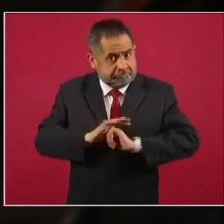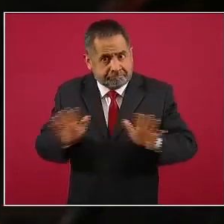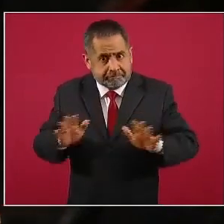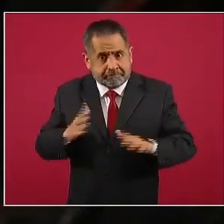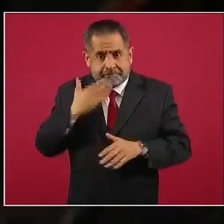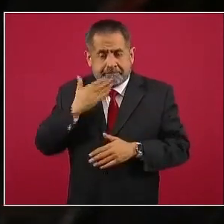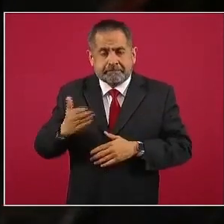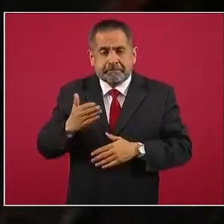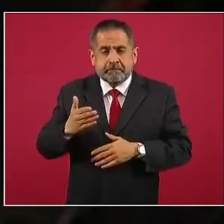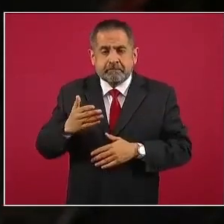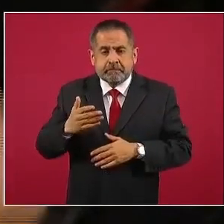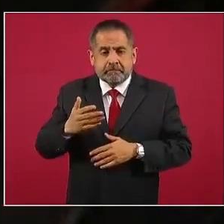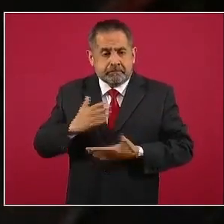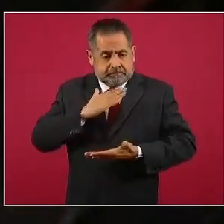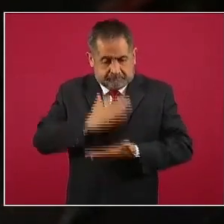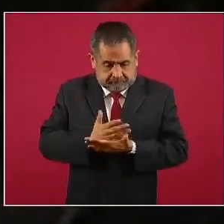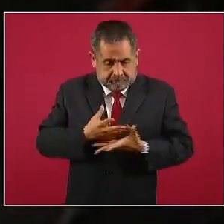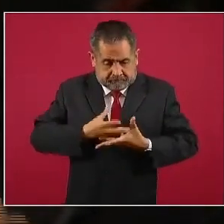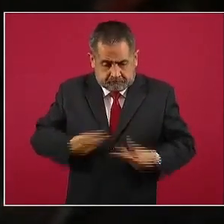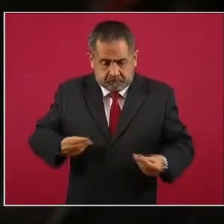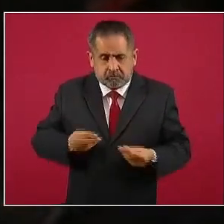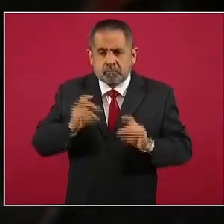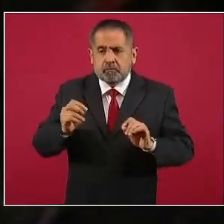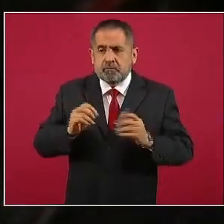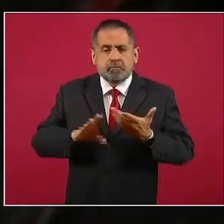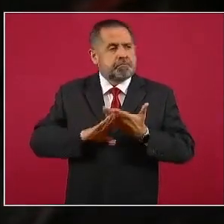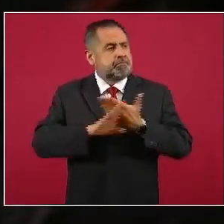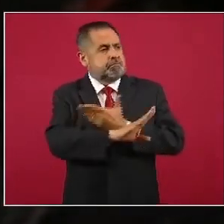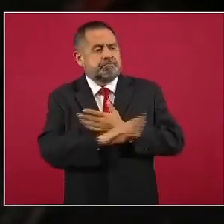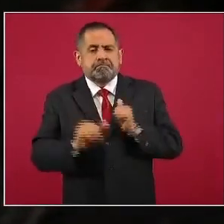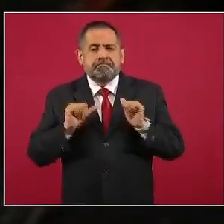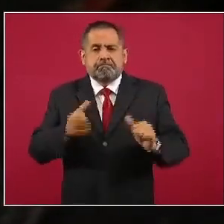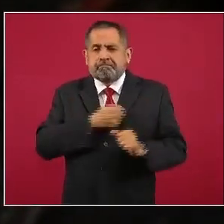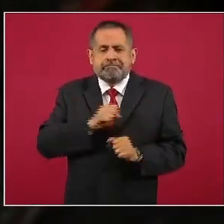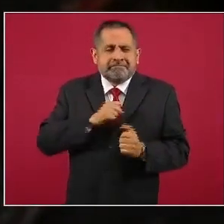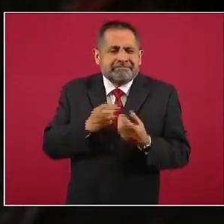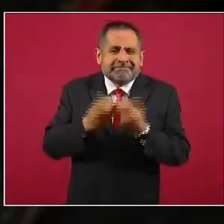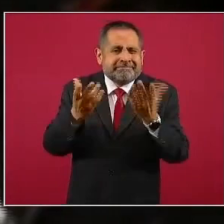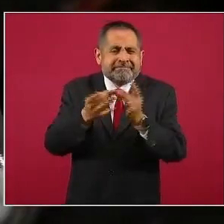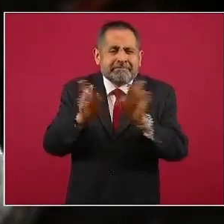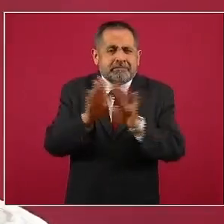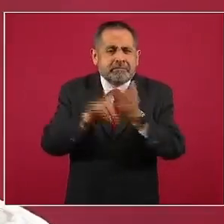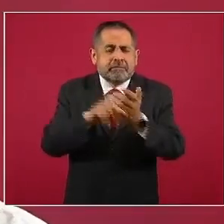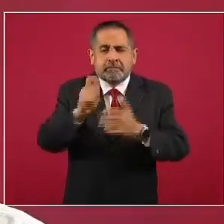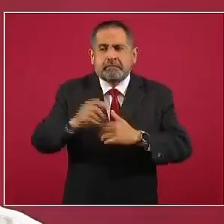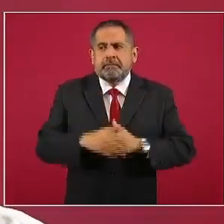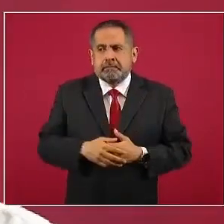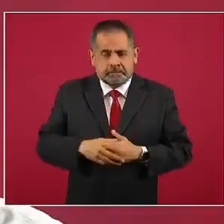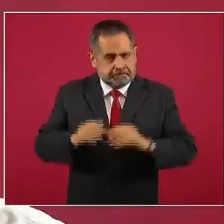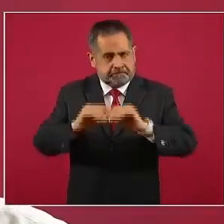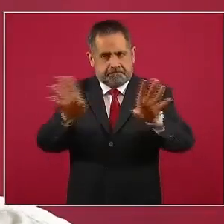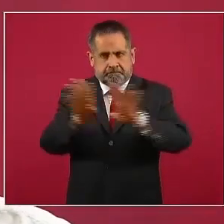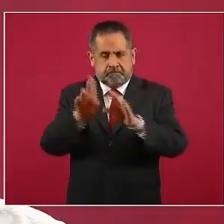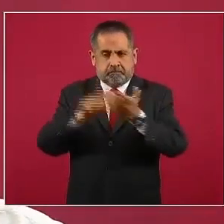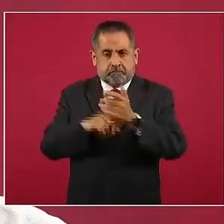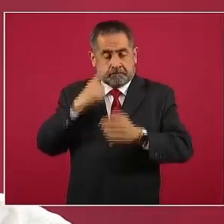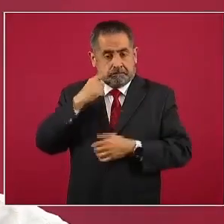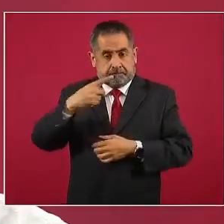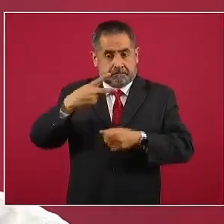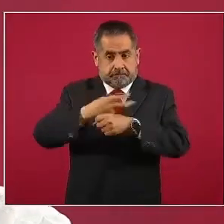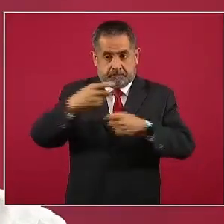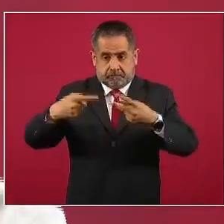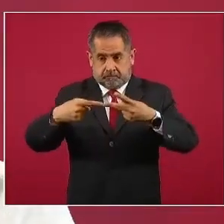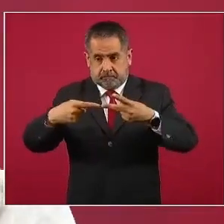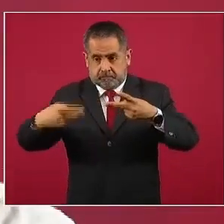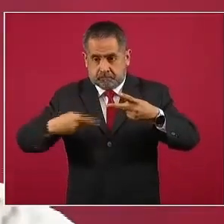la que corta la transmisión o la que no, si eso ya está como más claro, por favor. Gracias. Con mucho gusto. Sobre esta segunda pregunta,